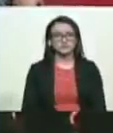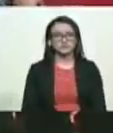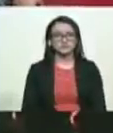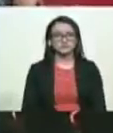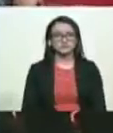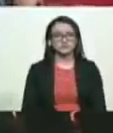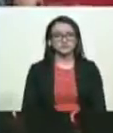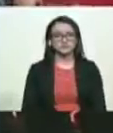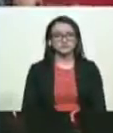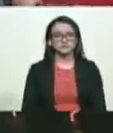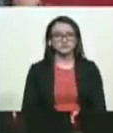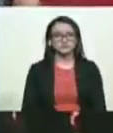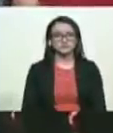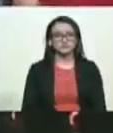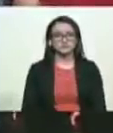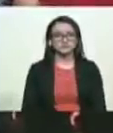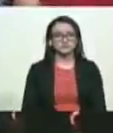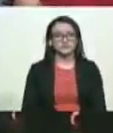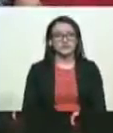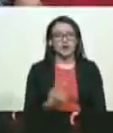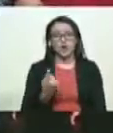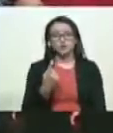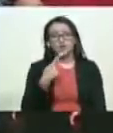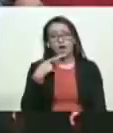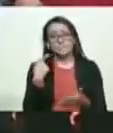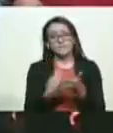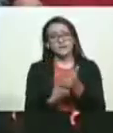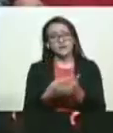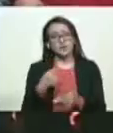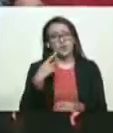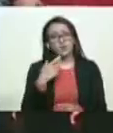así que no solo es el apellido maduro